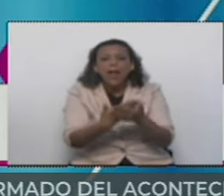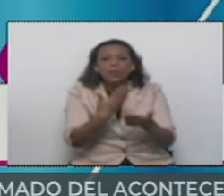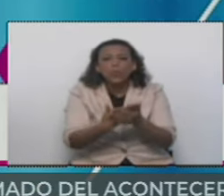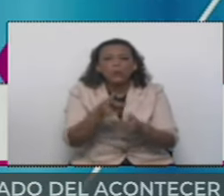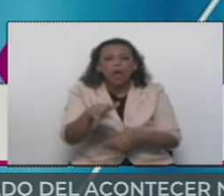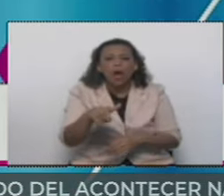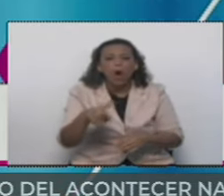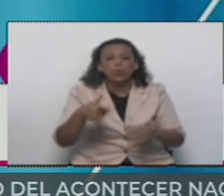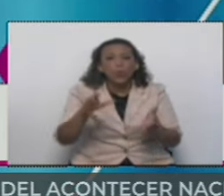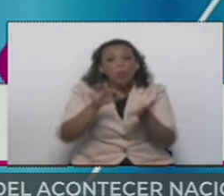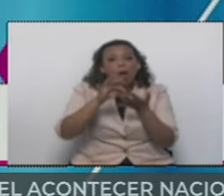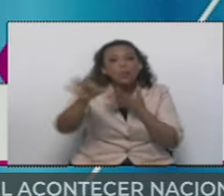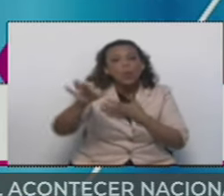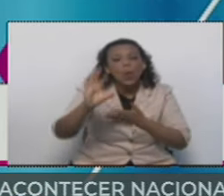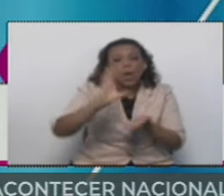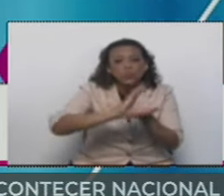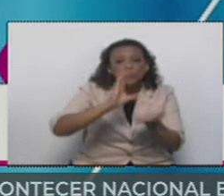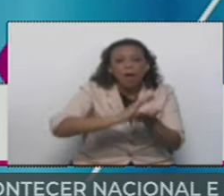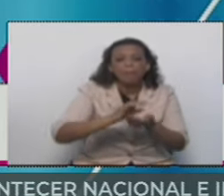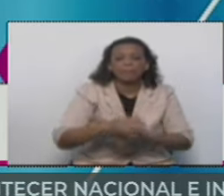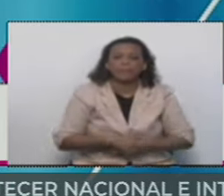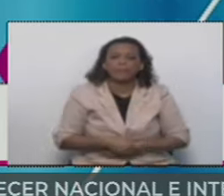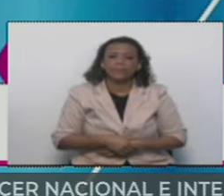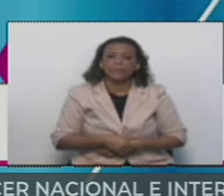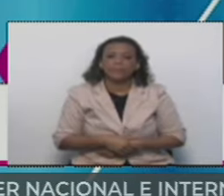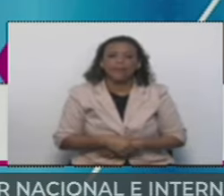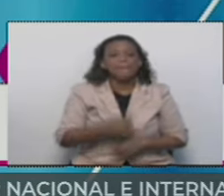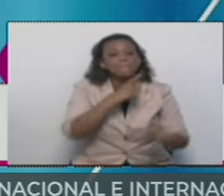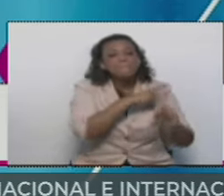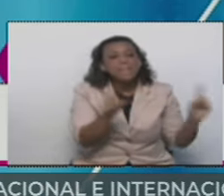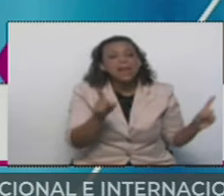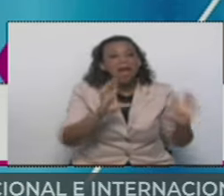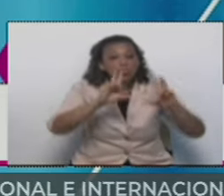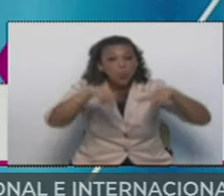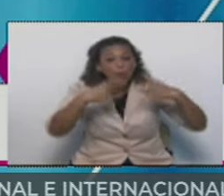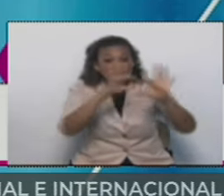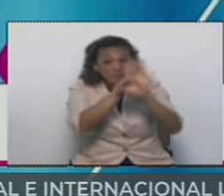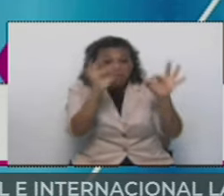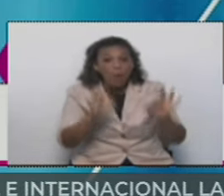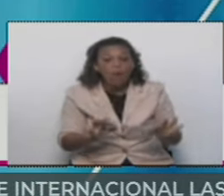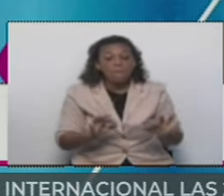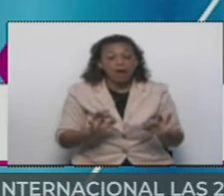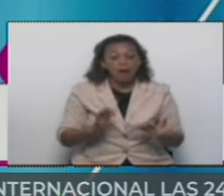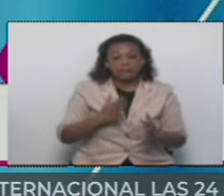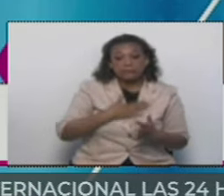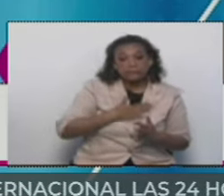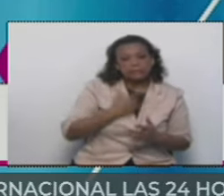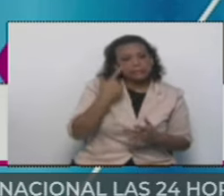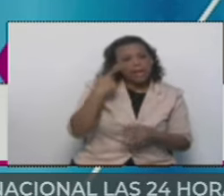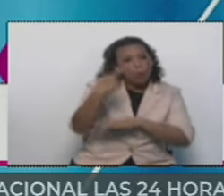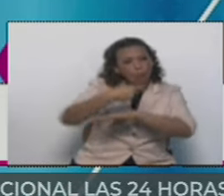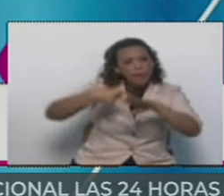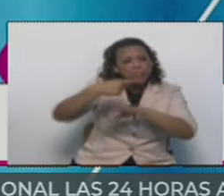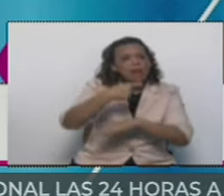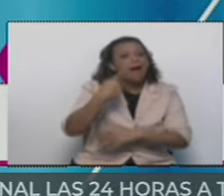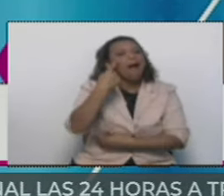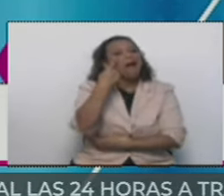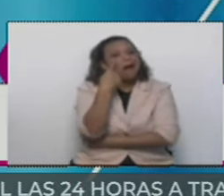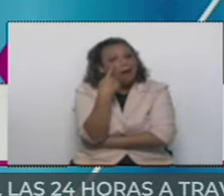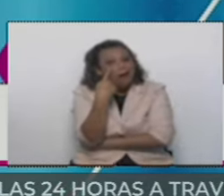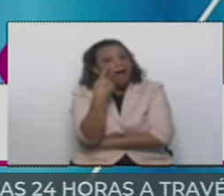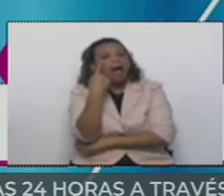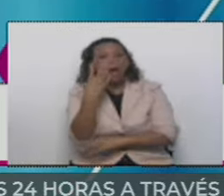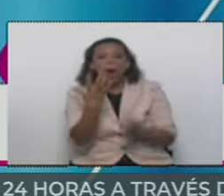la ciudad comunal y el Estado comunal. Pero esta nueva manera de gobernar trae